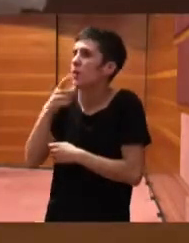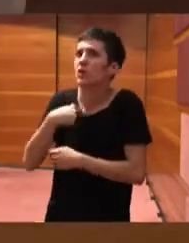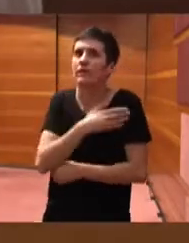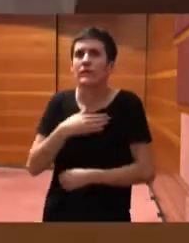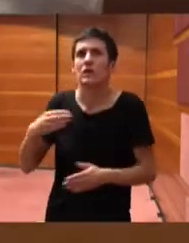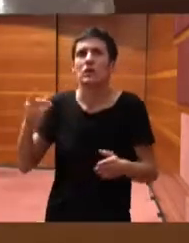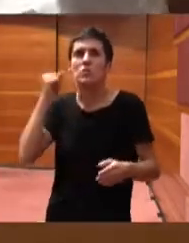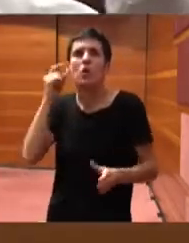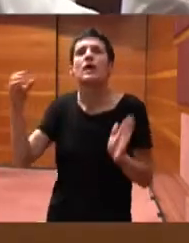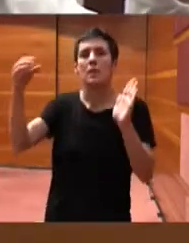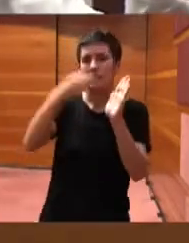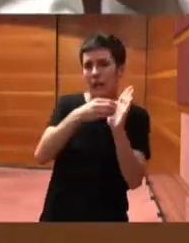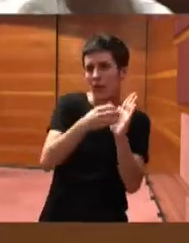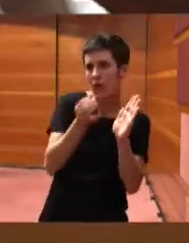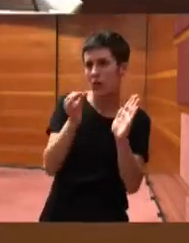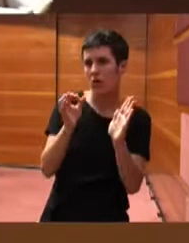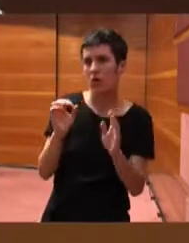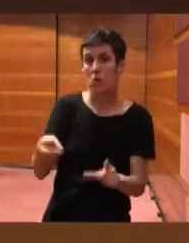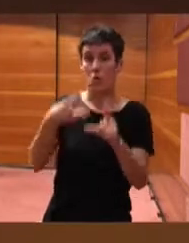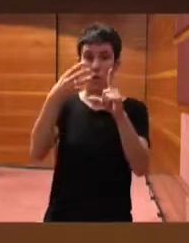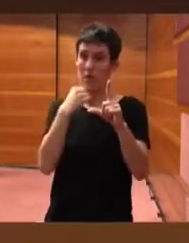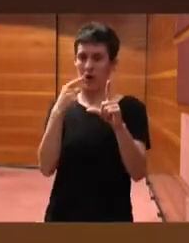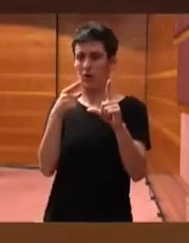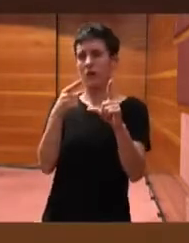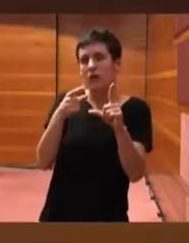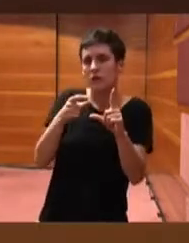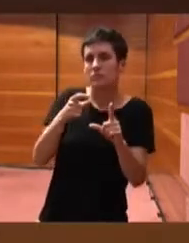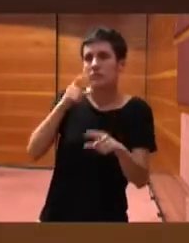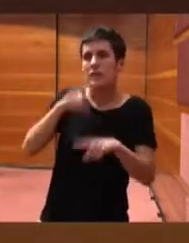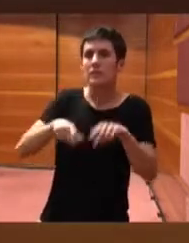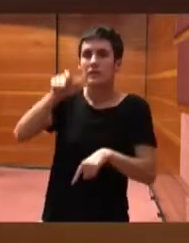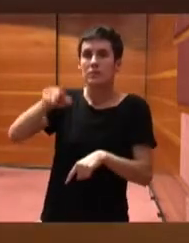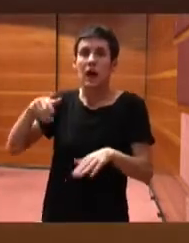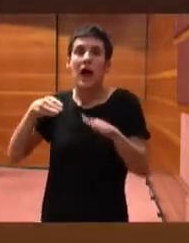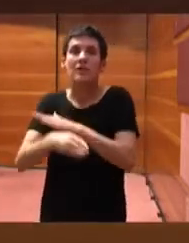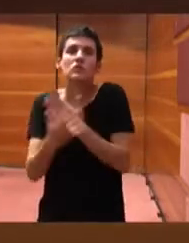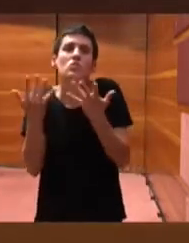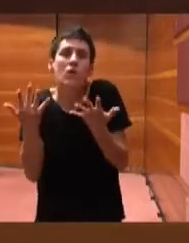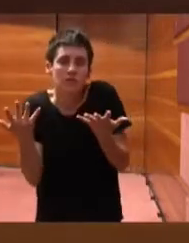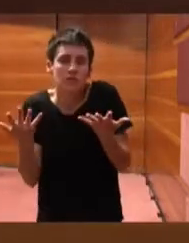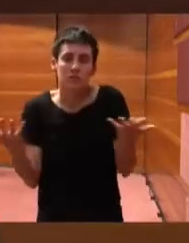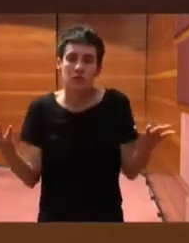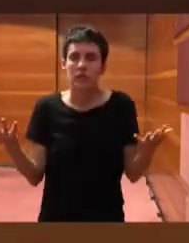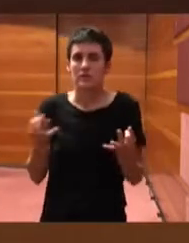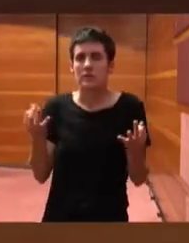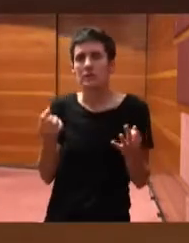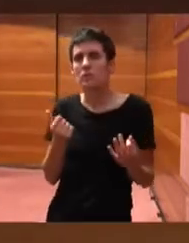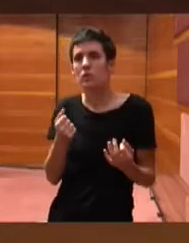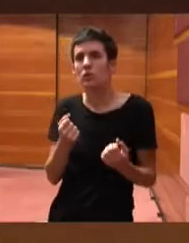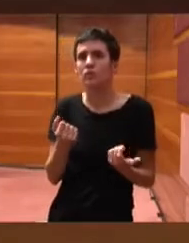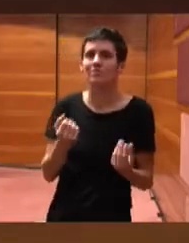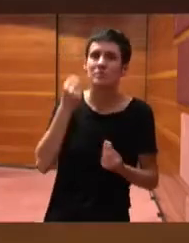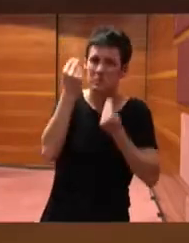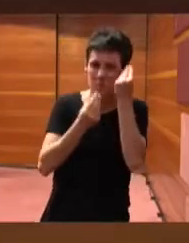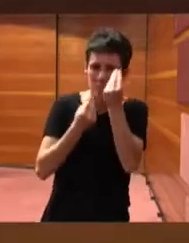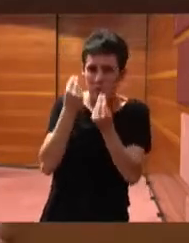para móvil o un portal en Internet, si solo entra el 2% vamos mal, ¿no? Por lo tanto, están en sentidos libres de reinterpretar los